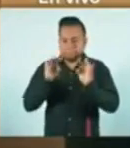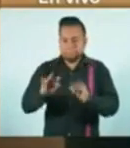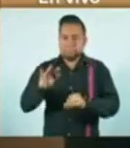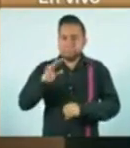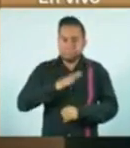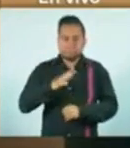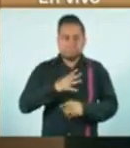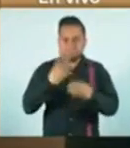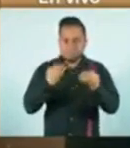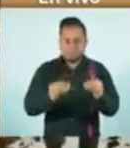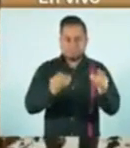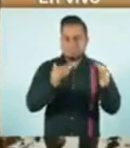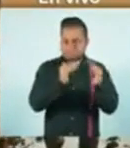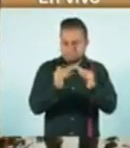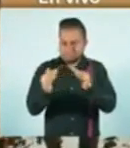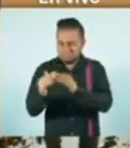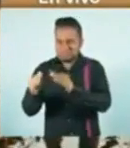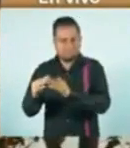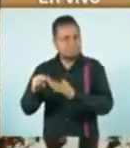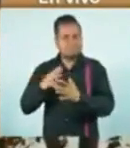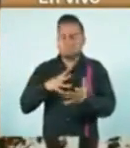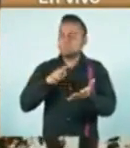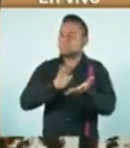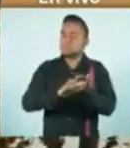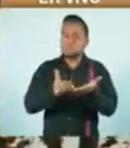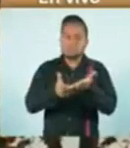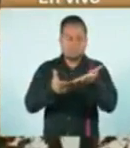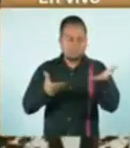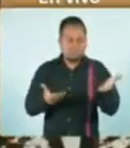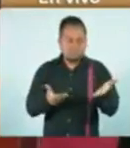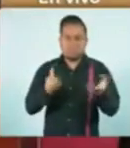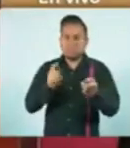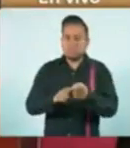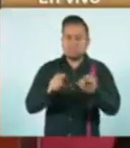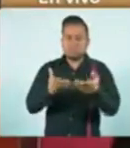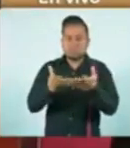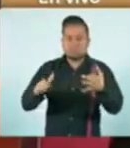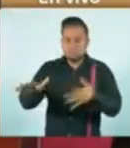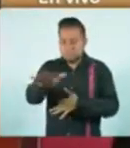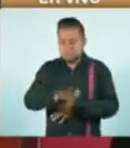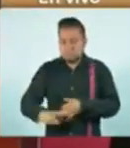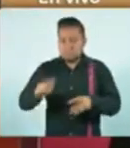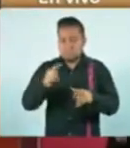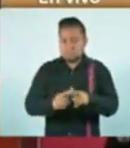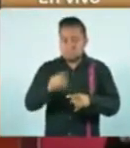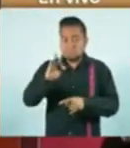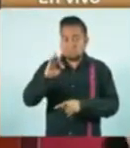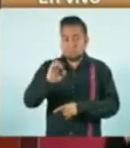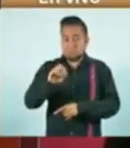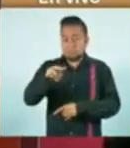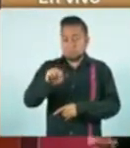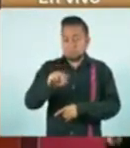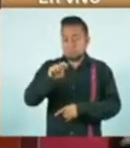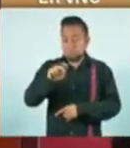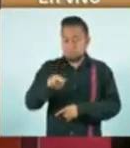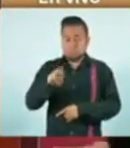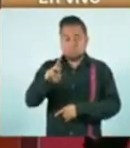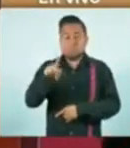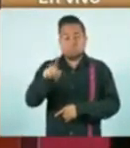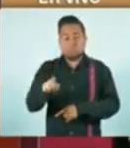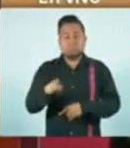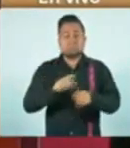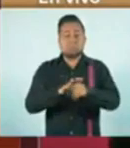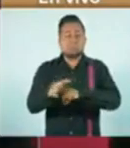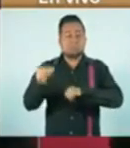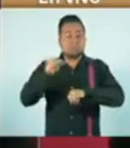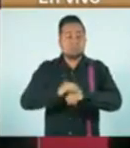muchos asentamientos irregulares. En una parte de los terrenos de Fonatur se está llevando a